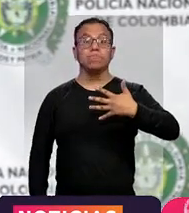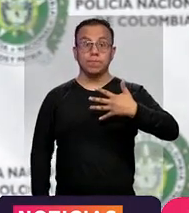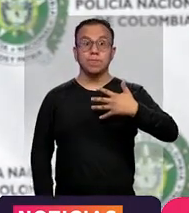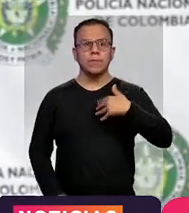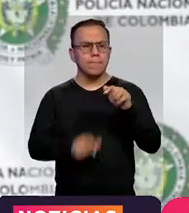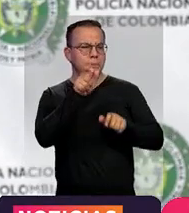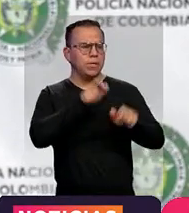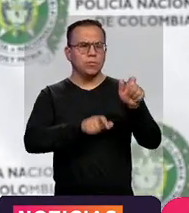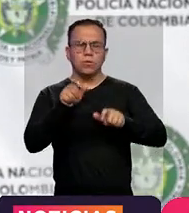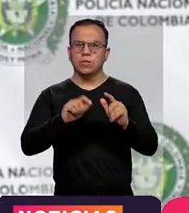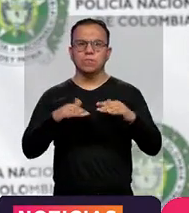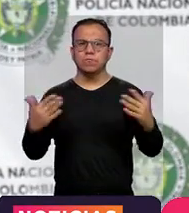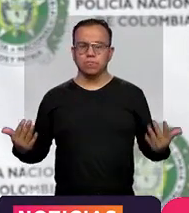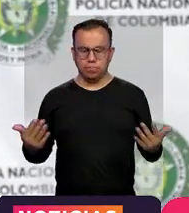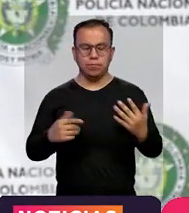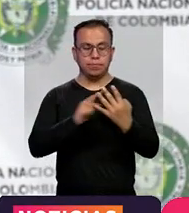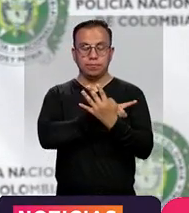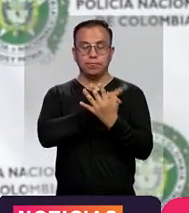Estas personas son